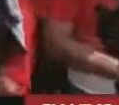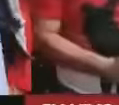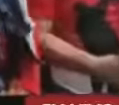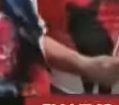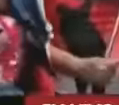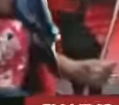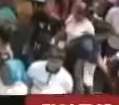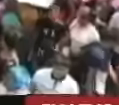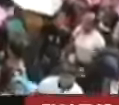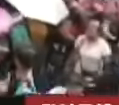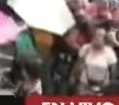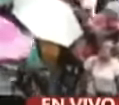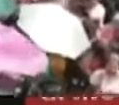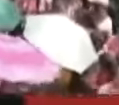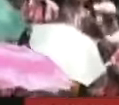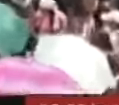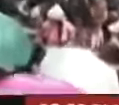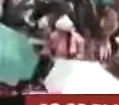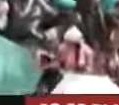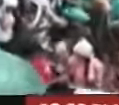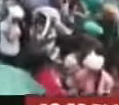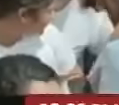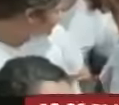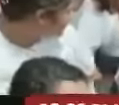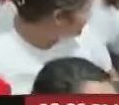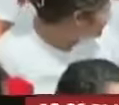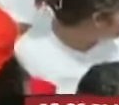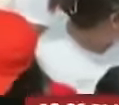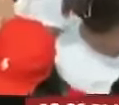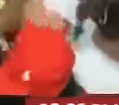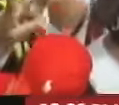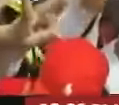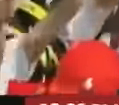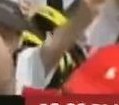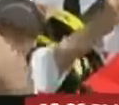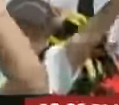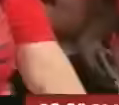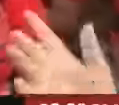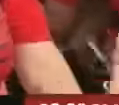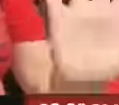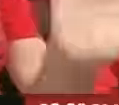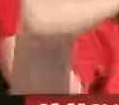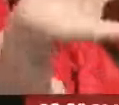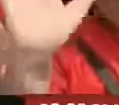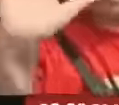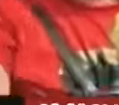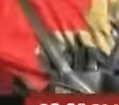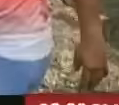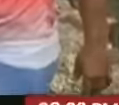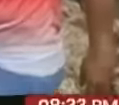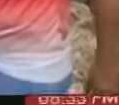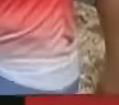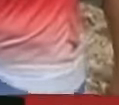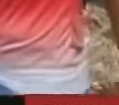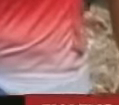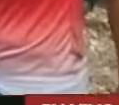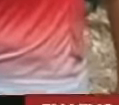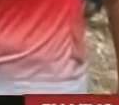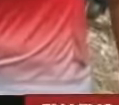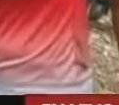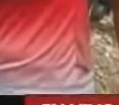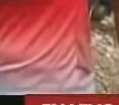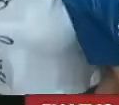También el pueblo de Turén y Biscucuy en el estado portuguesa salió en cintas marchas llenas de compromiso y amor, en apoyo al